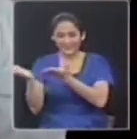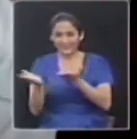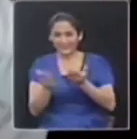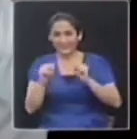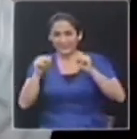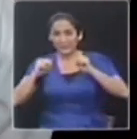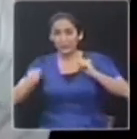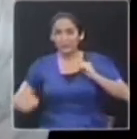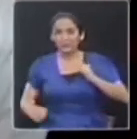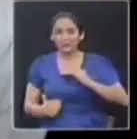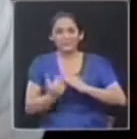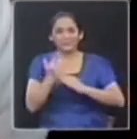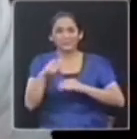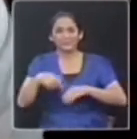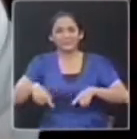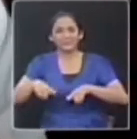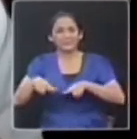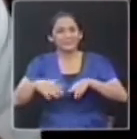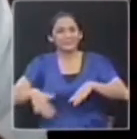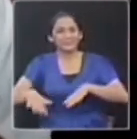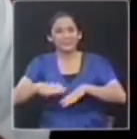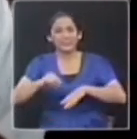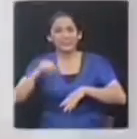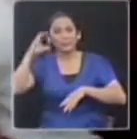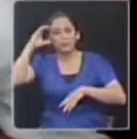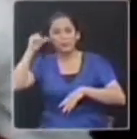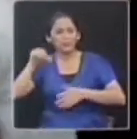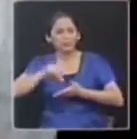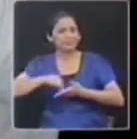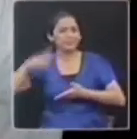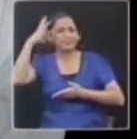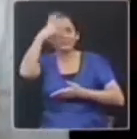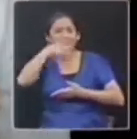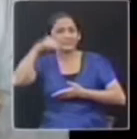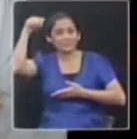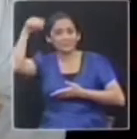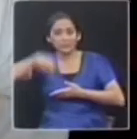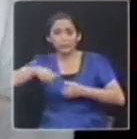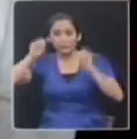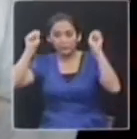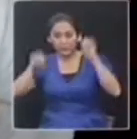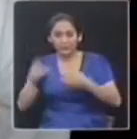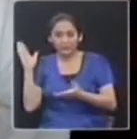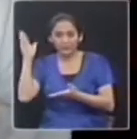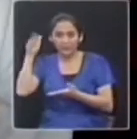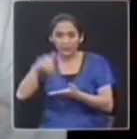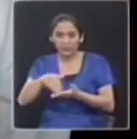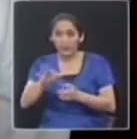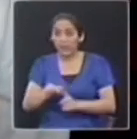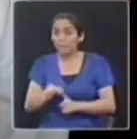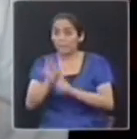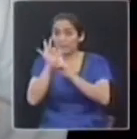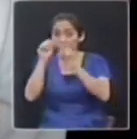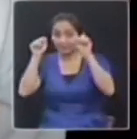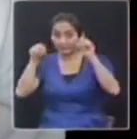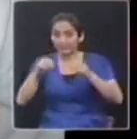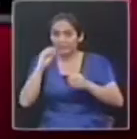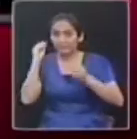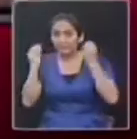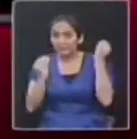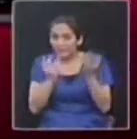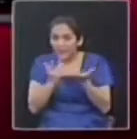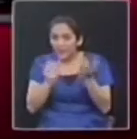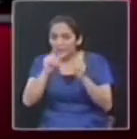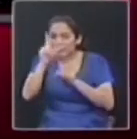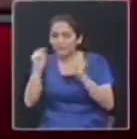mi nuevo sueño, Fondue Garden, en esta hermosa ciudad de Cuenca. Se trata de un lugar urbano, de un lugar único, porque el principal ingrediente son ustedes.